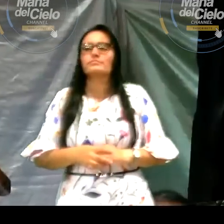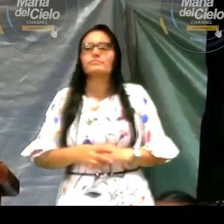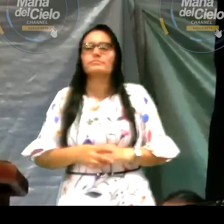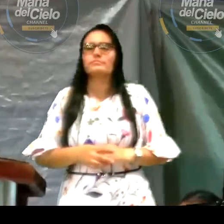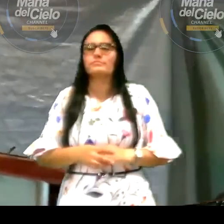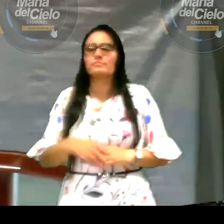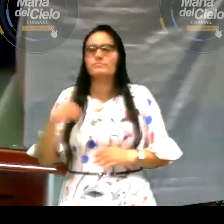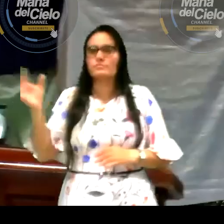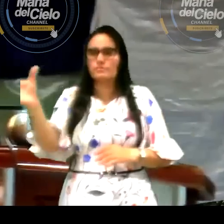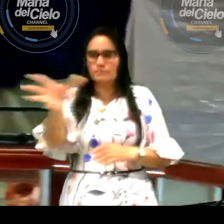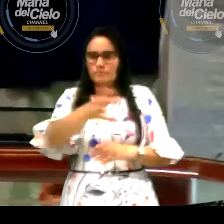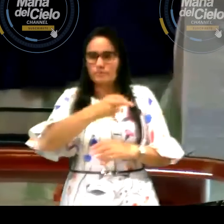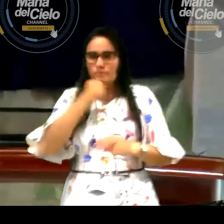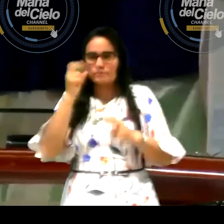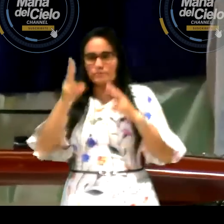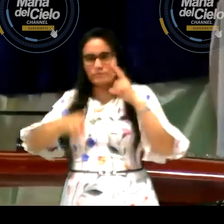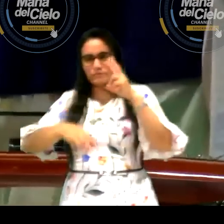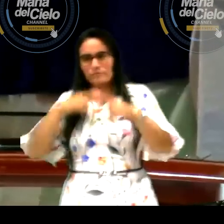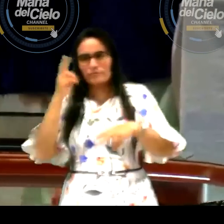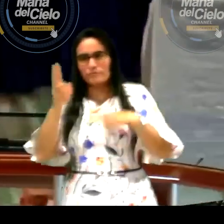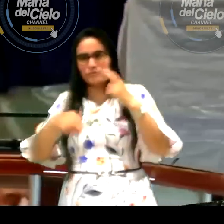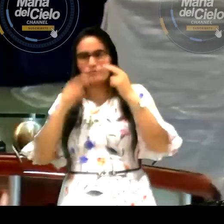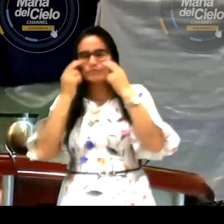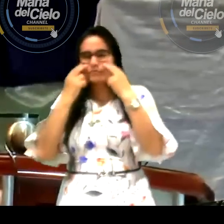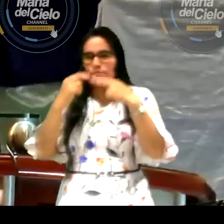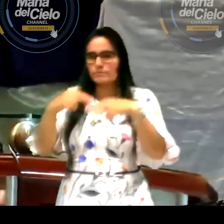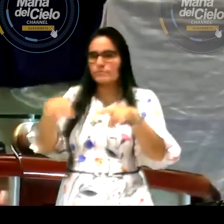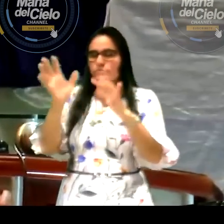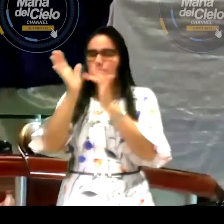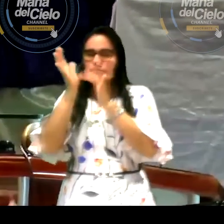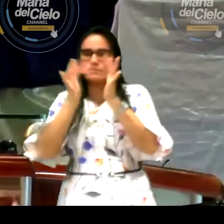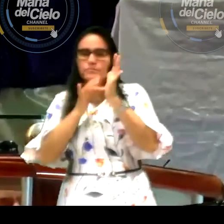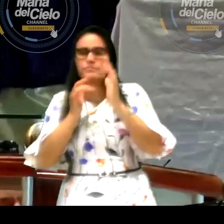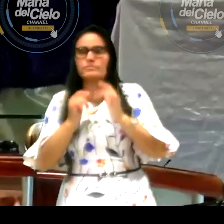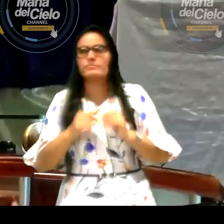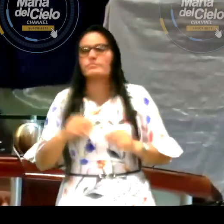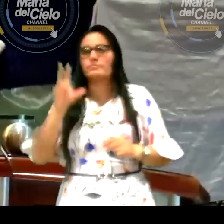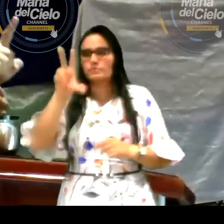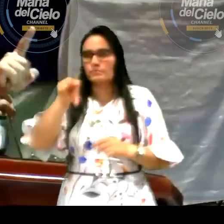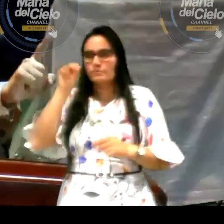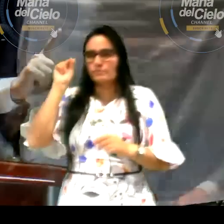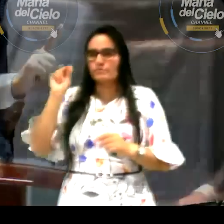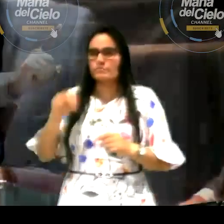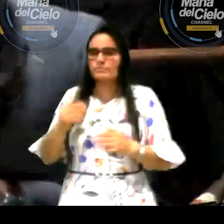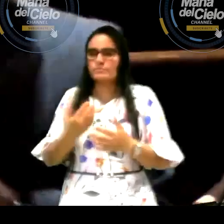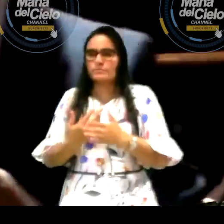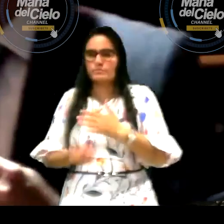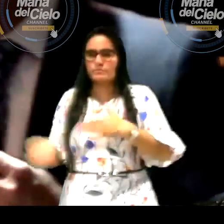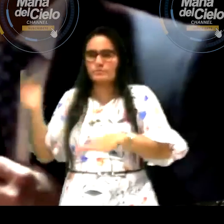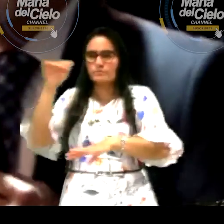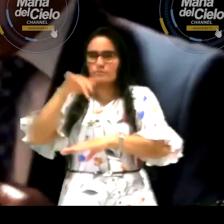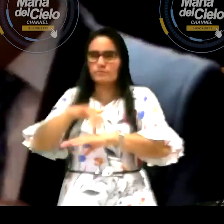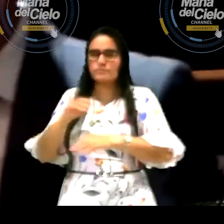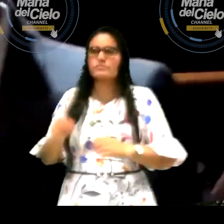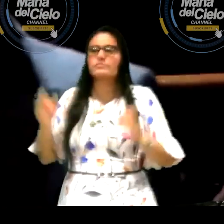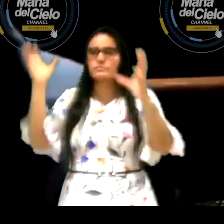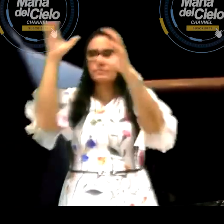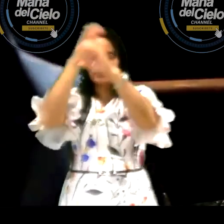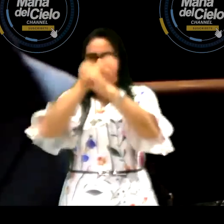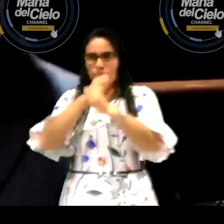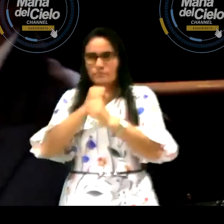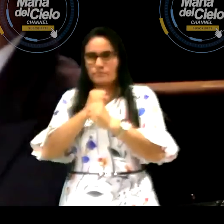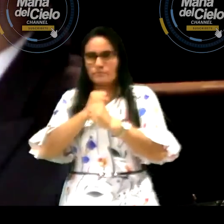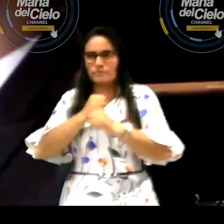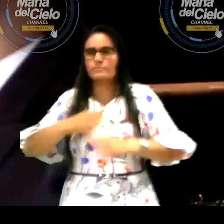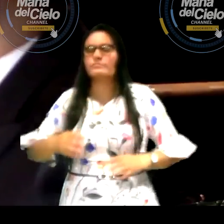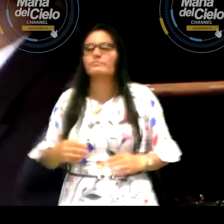vino. Y hay una cosa que Jesús no hizo y tampoco la va a hacer aquí esta noche. Esa parte la